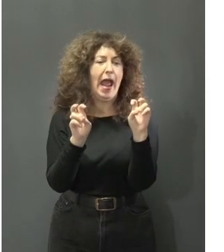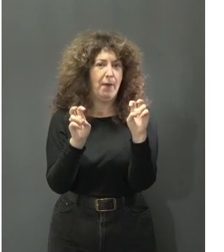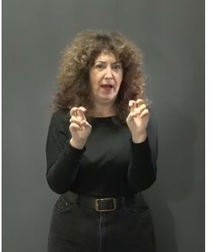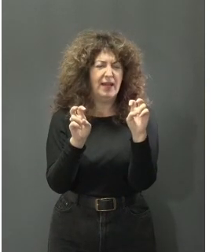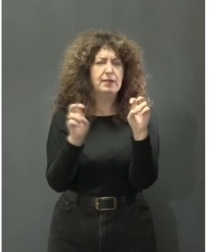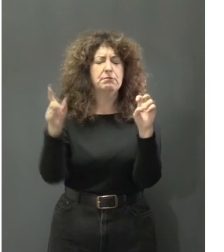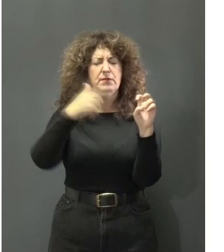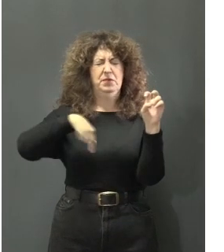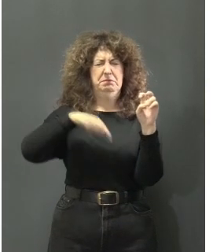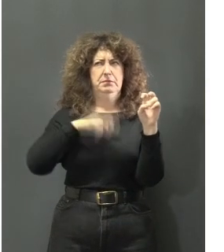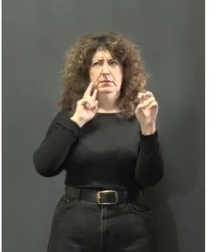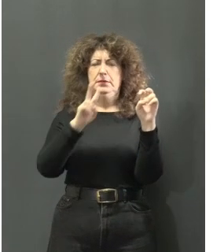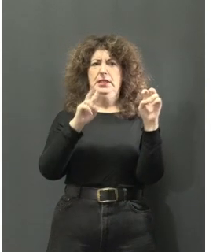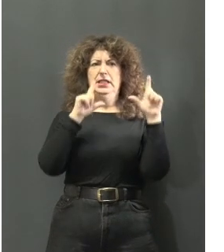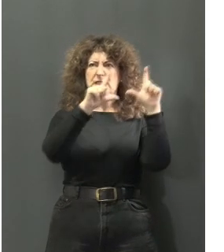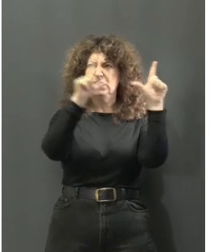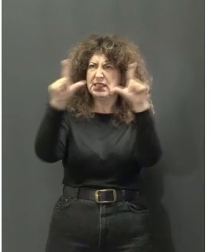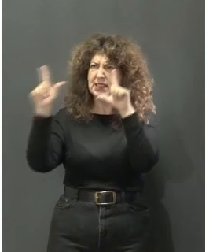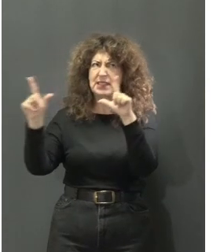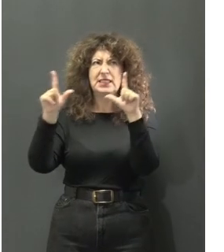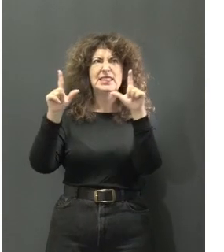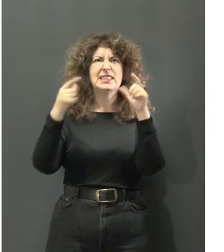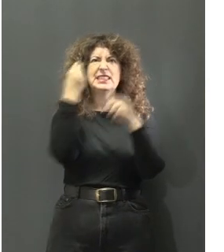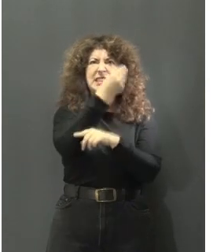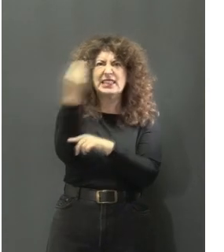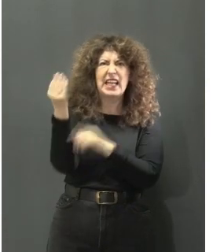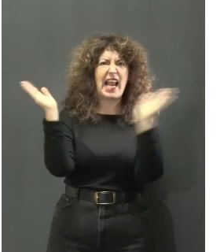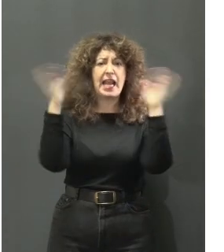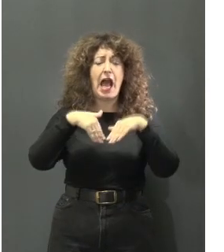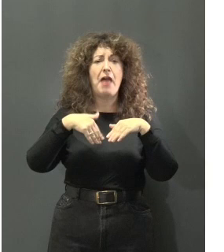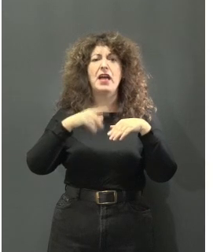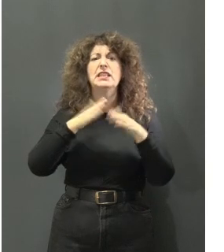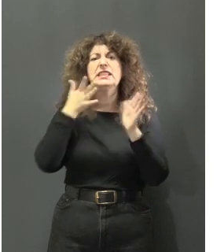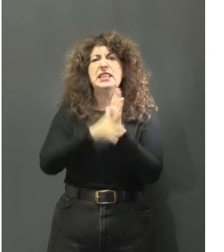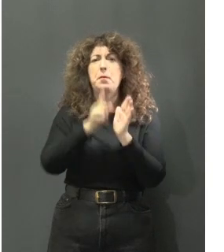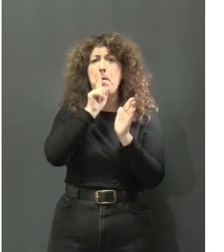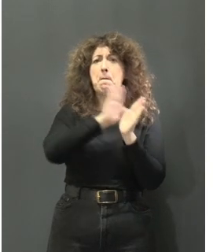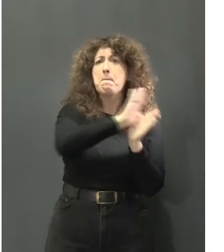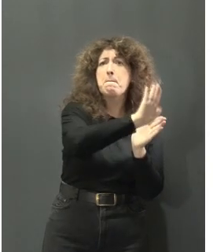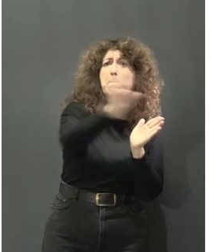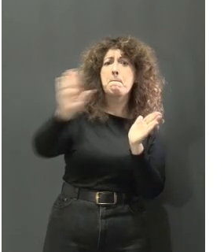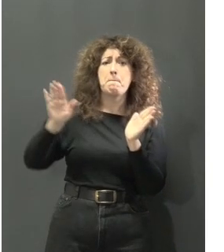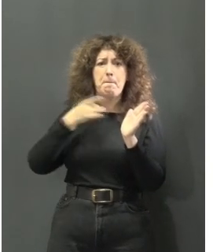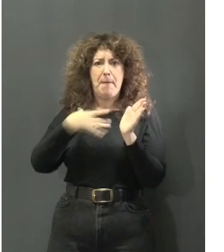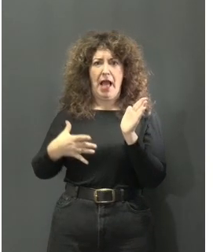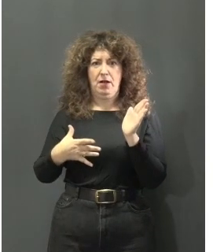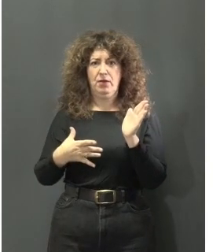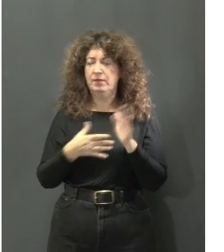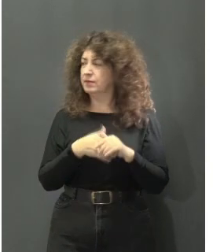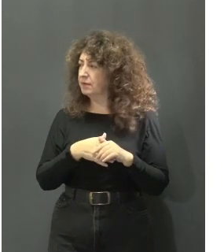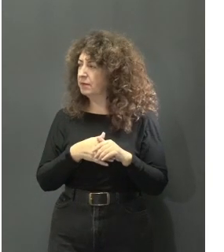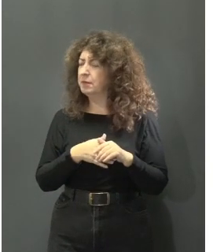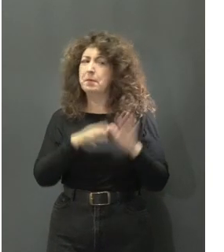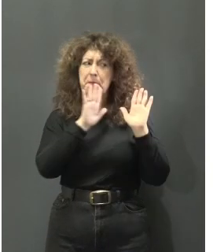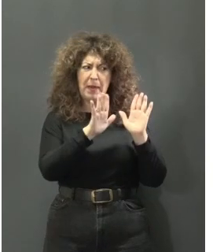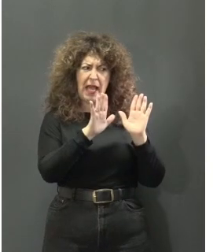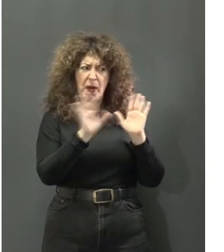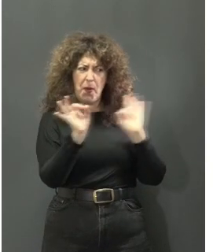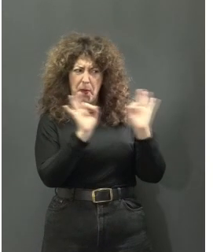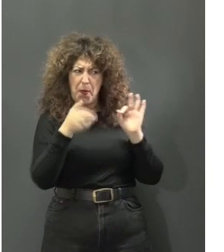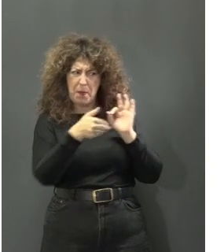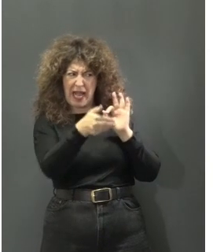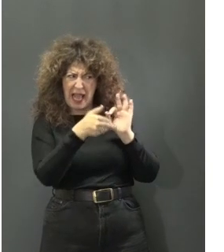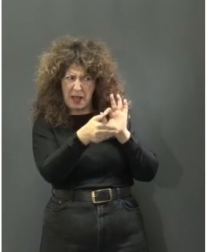nos lo encontramos sin cartelería ninguna, sin nada, con paredes blancas. Entonces, pues ya que teníamos Pero que... se tenía previsión de que hubiera